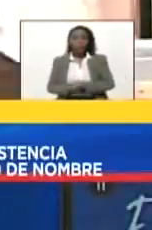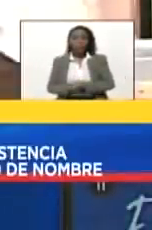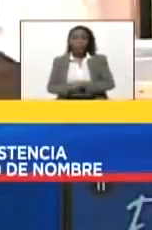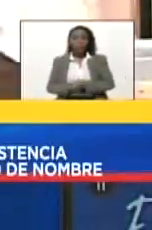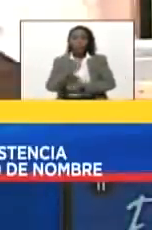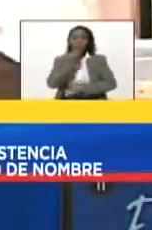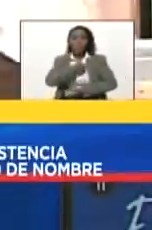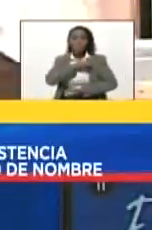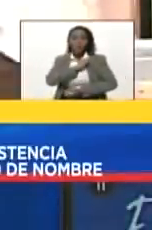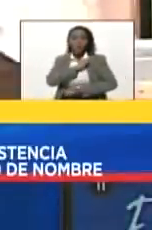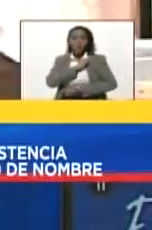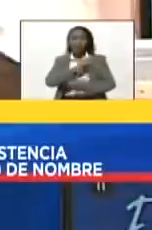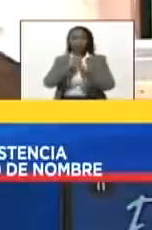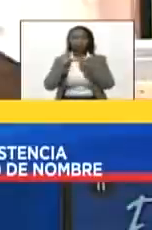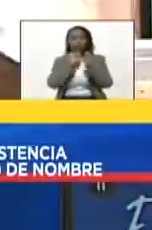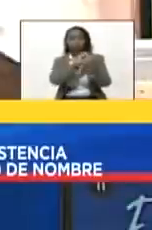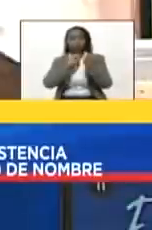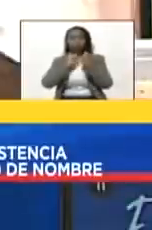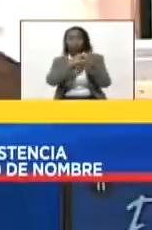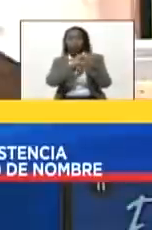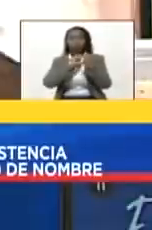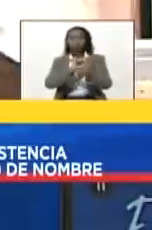en España, un debate.